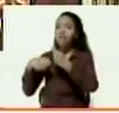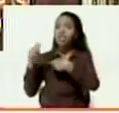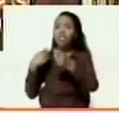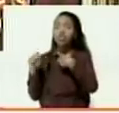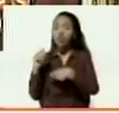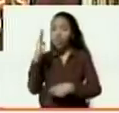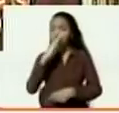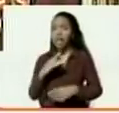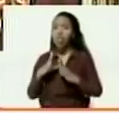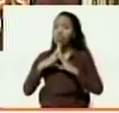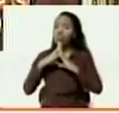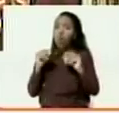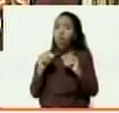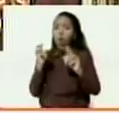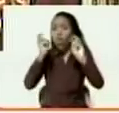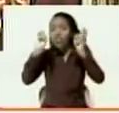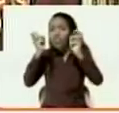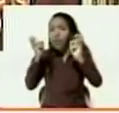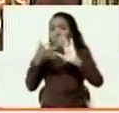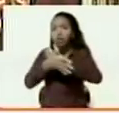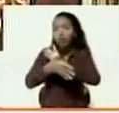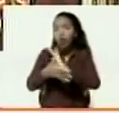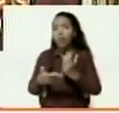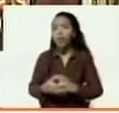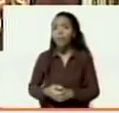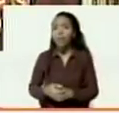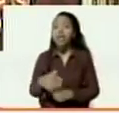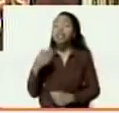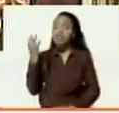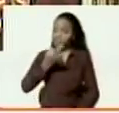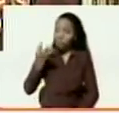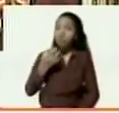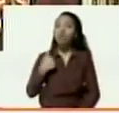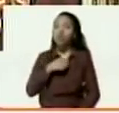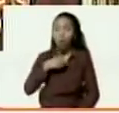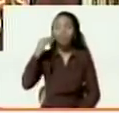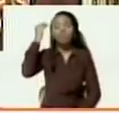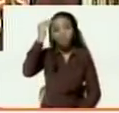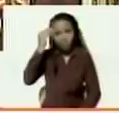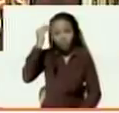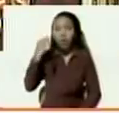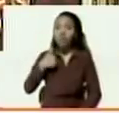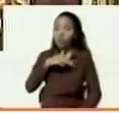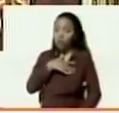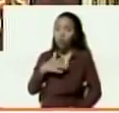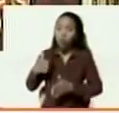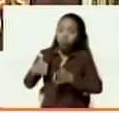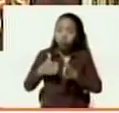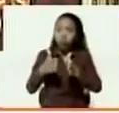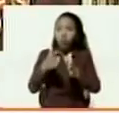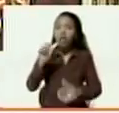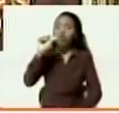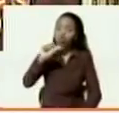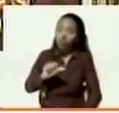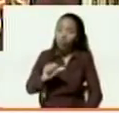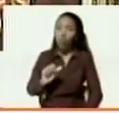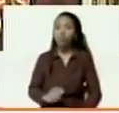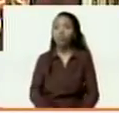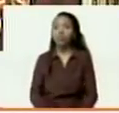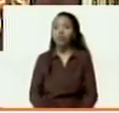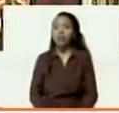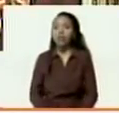campos. Y de verdad nosotros creemos que nuestro camino es el sur. Nuestro camino